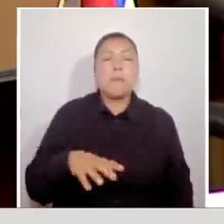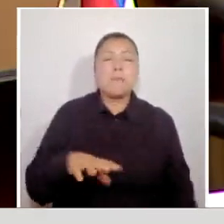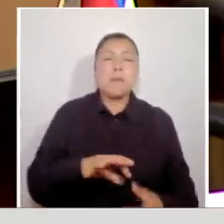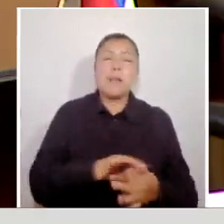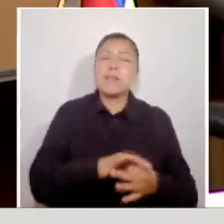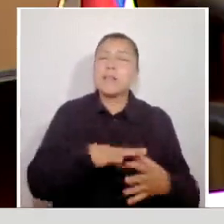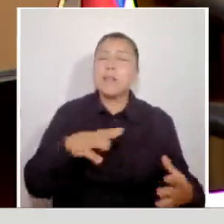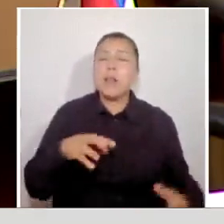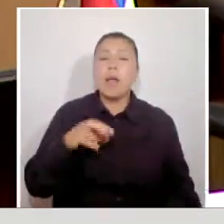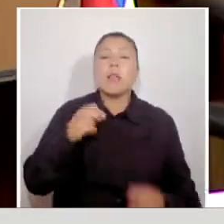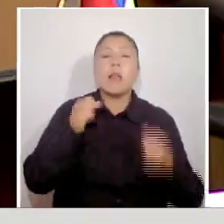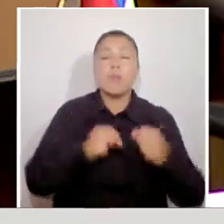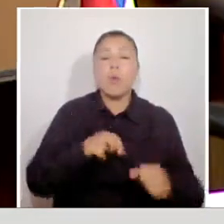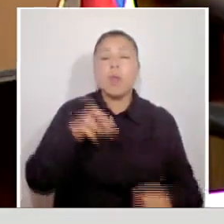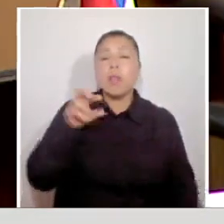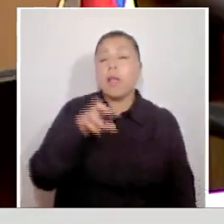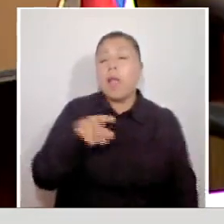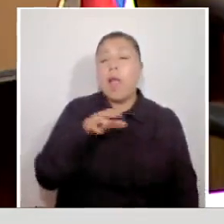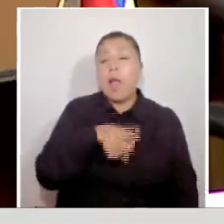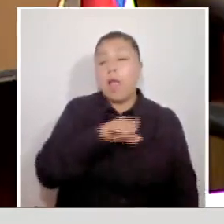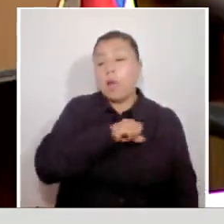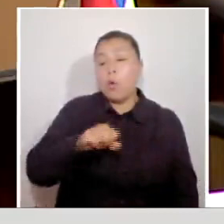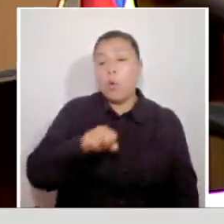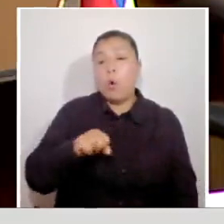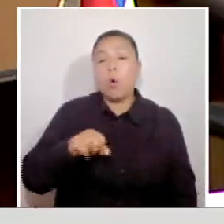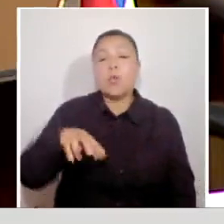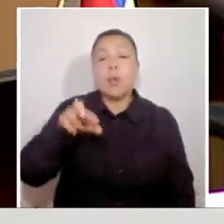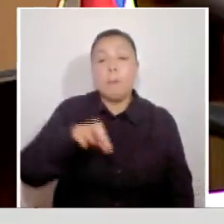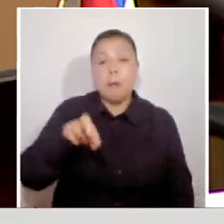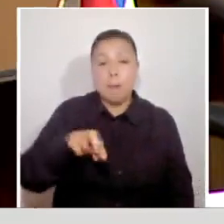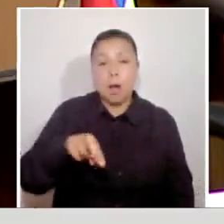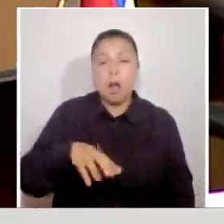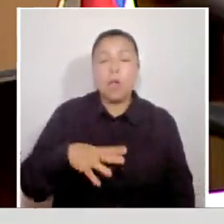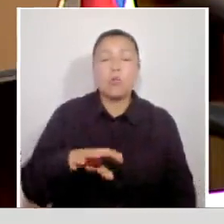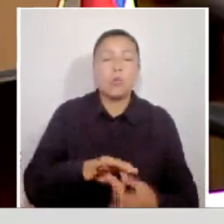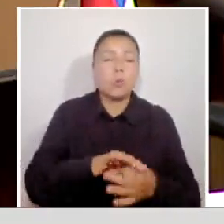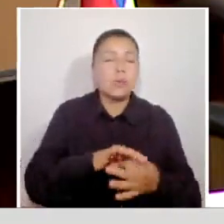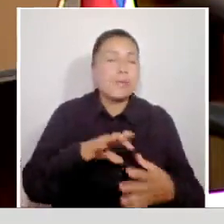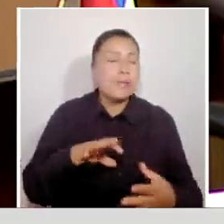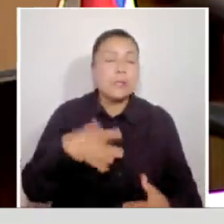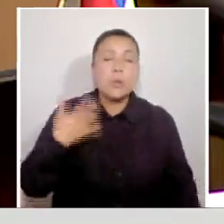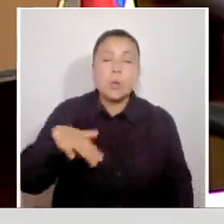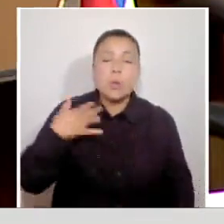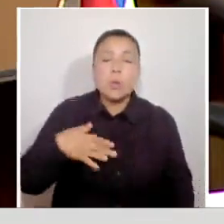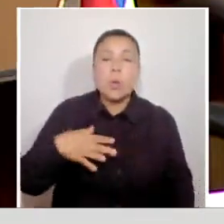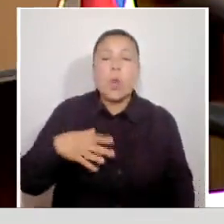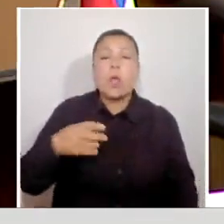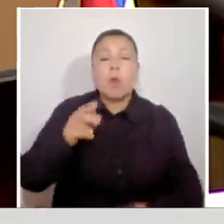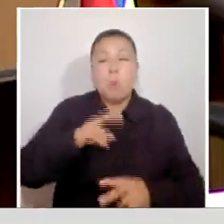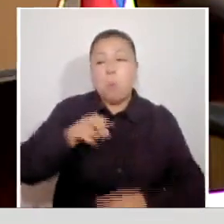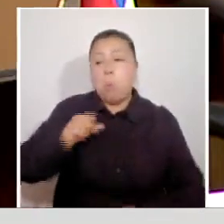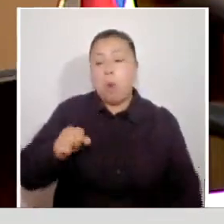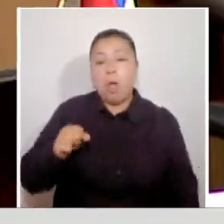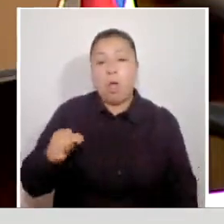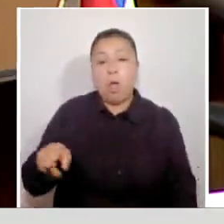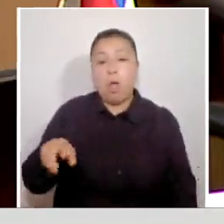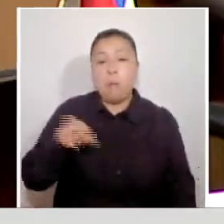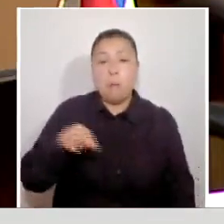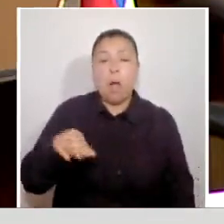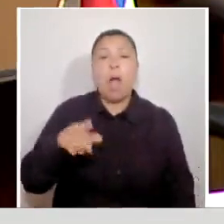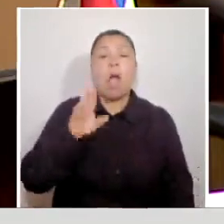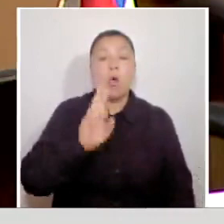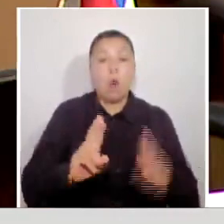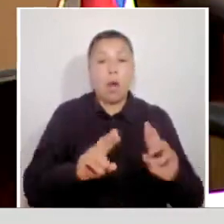padre con su hijo es uno de los crímenes más feroces que se puede cometer con un menor y espero que esta cámara de